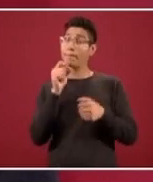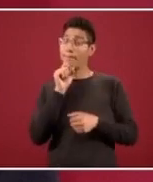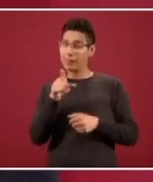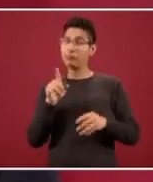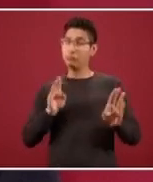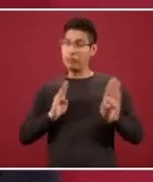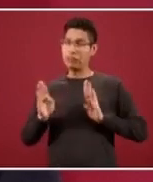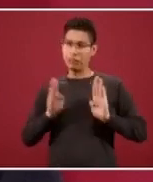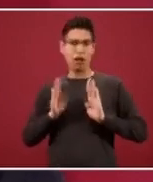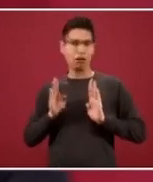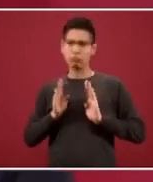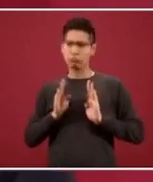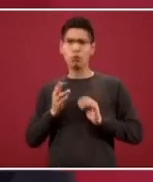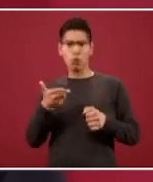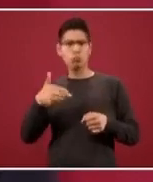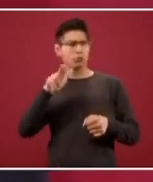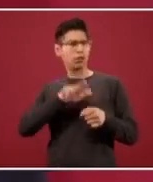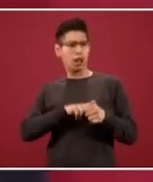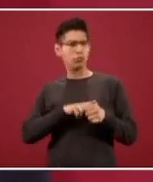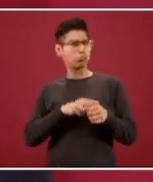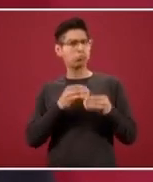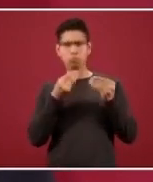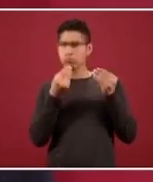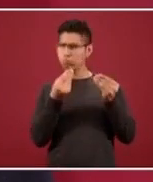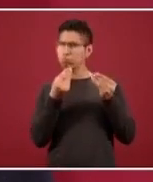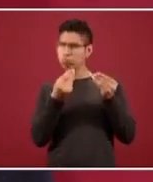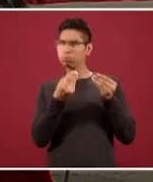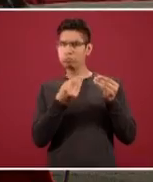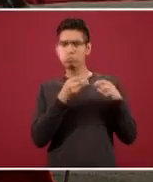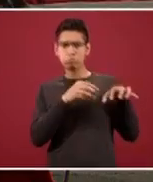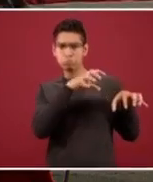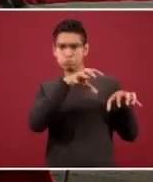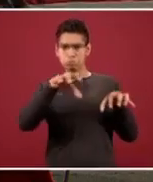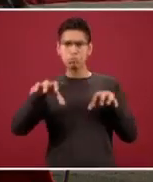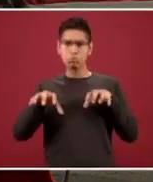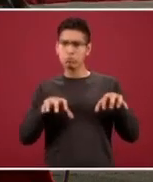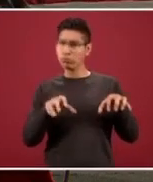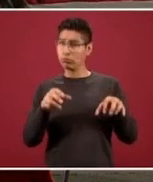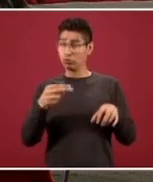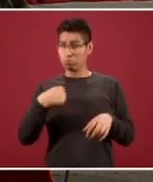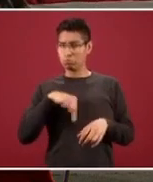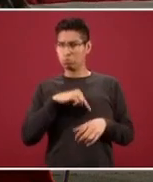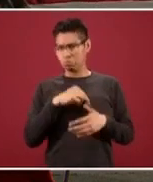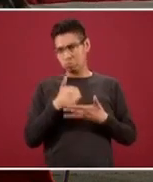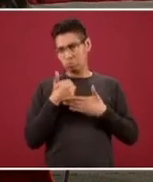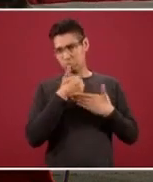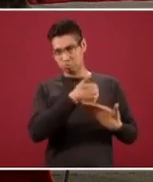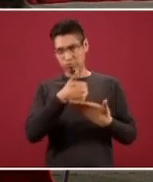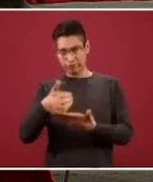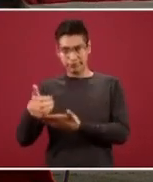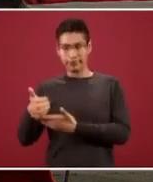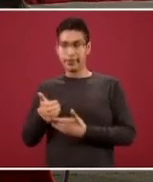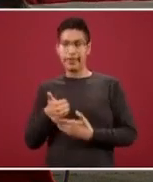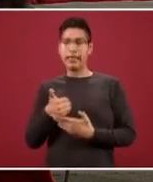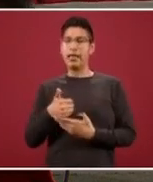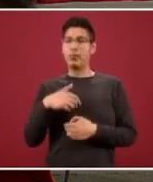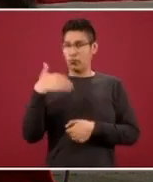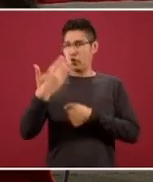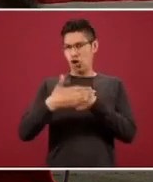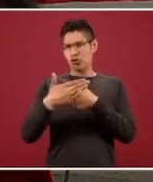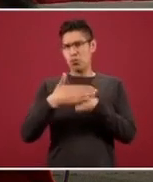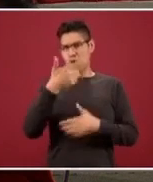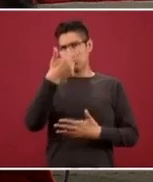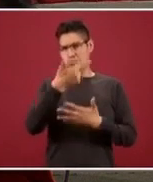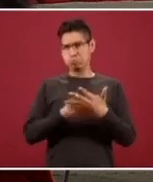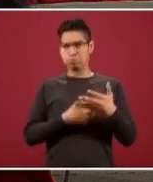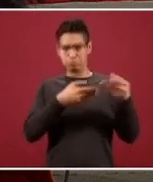Fuerzas Armadas de nuestro país para poder apoyar a estos hospitales. En cuanto se tenga la lista, se